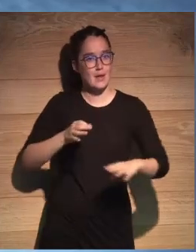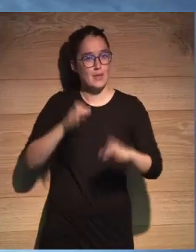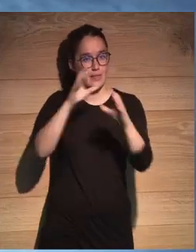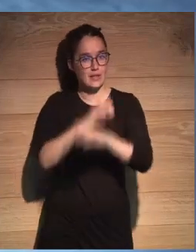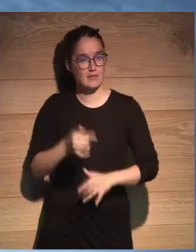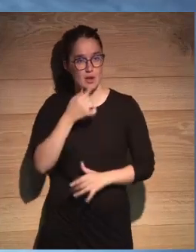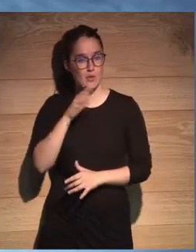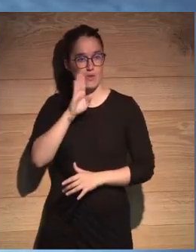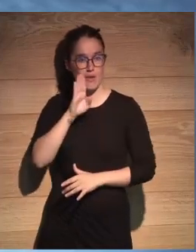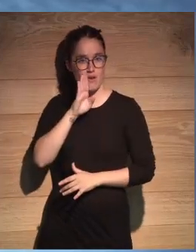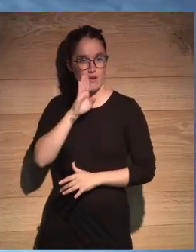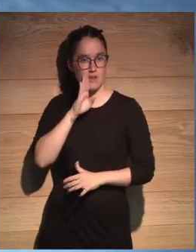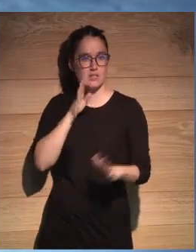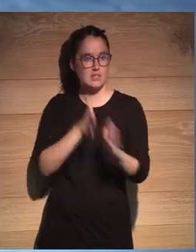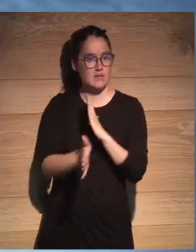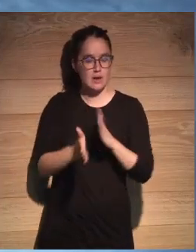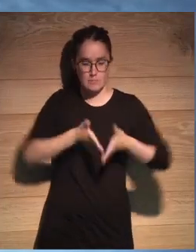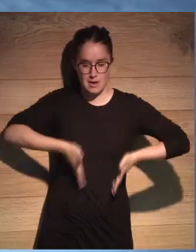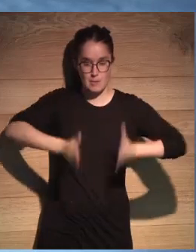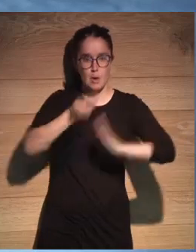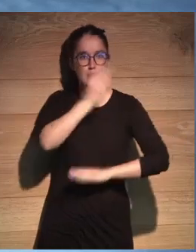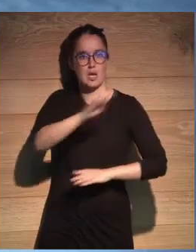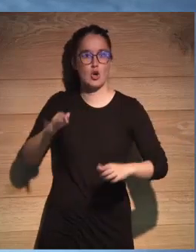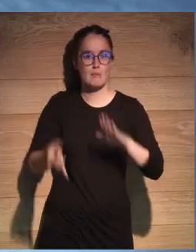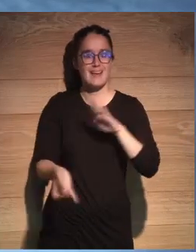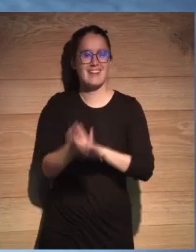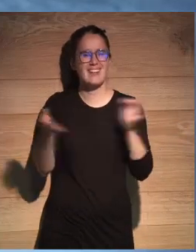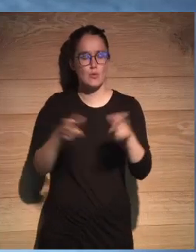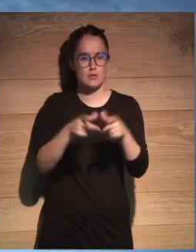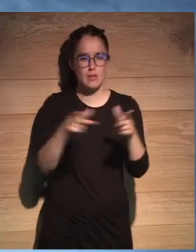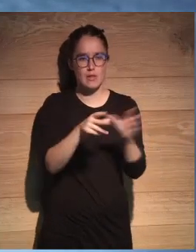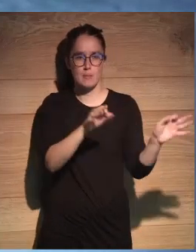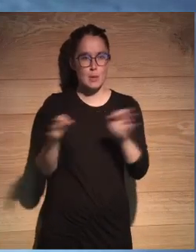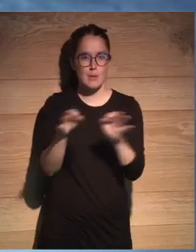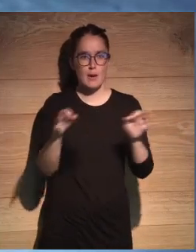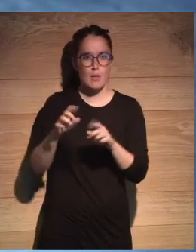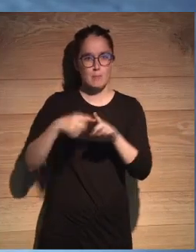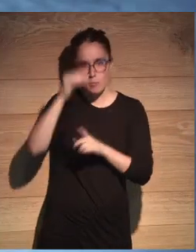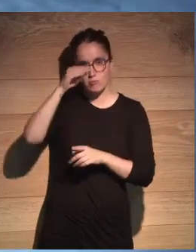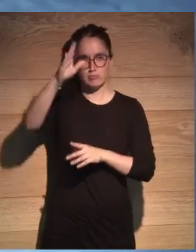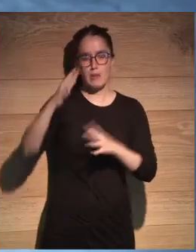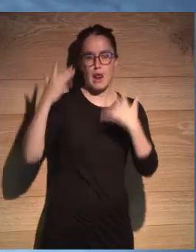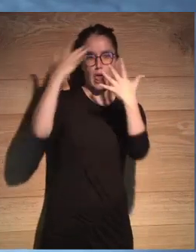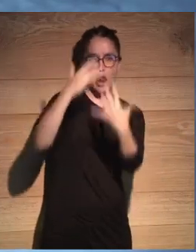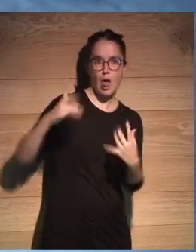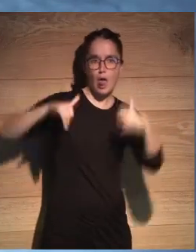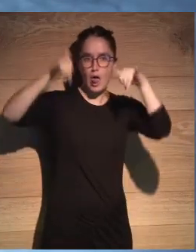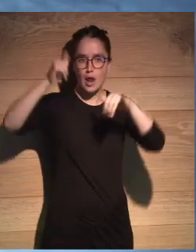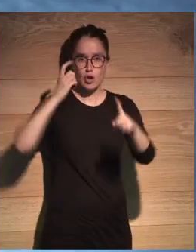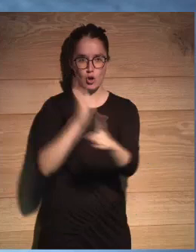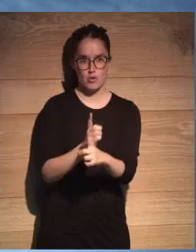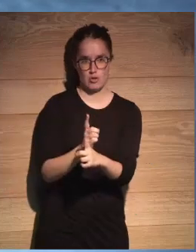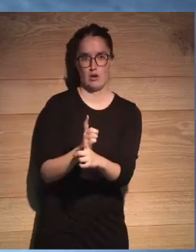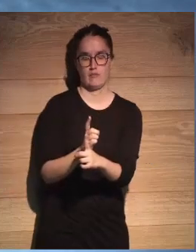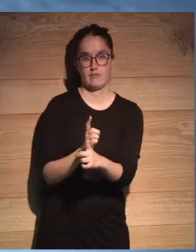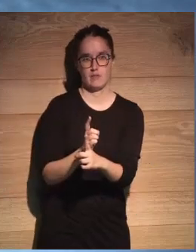la intervención anterior, era el mejor camino para crear una sociedad preparada y culta, que no se deje manipular, que no seamos borregos de los intereses económicos y